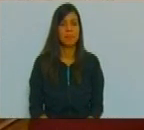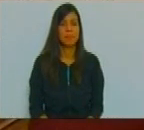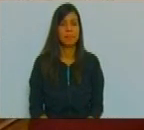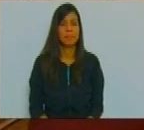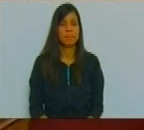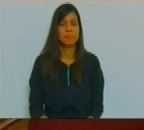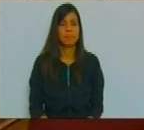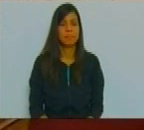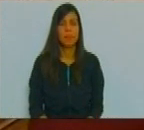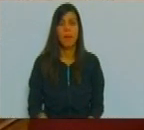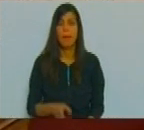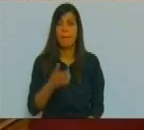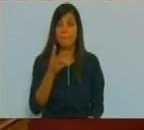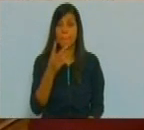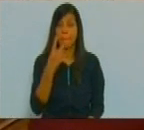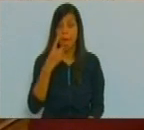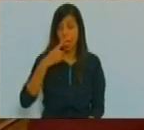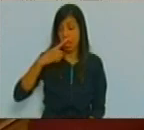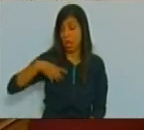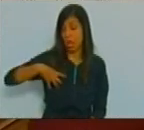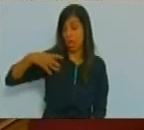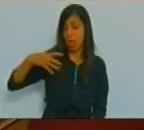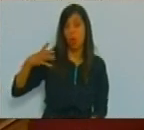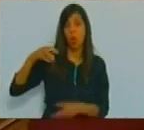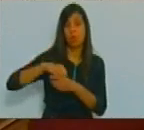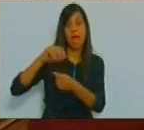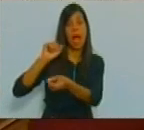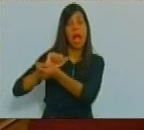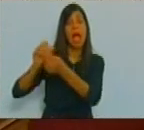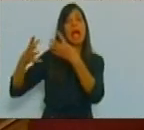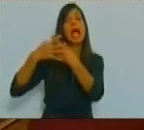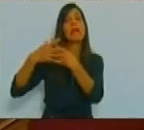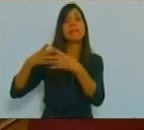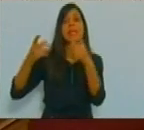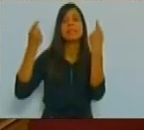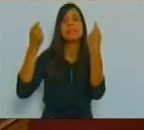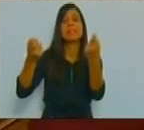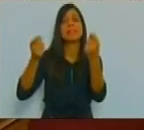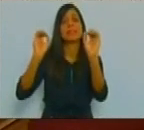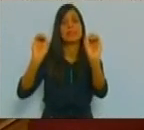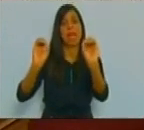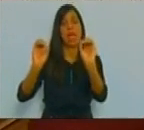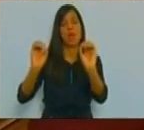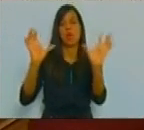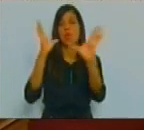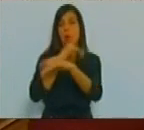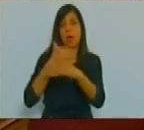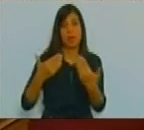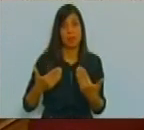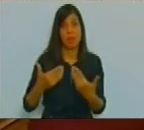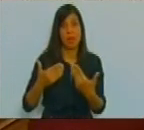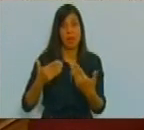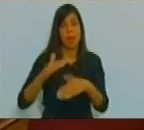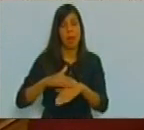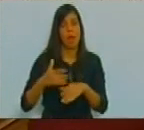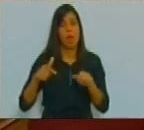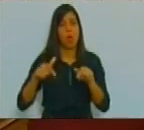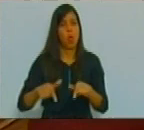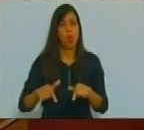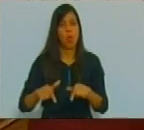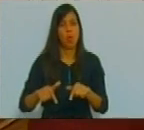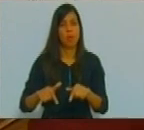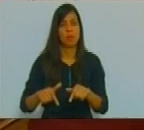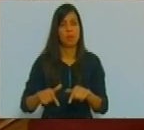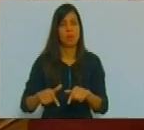no hay pobre pero no hay ricos en las cárceles esa es la razón por la cual hoy mismo nuestro